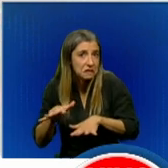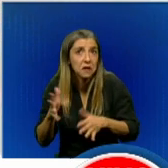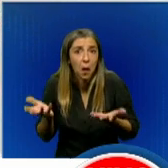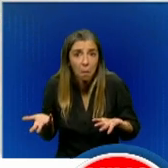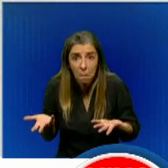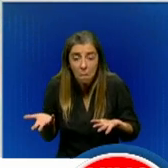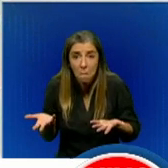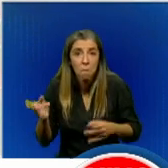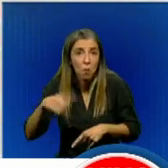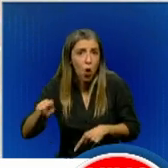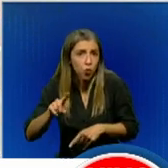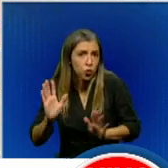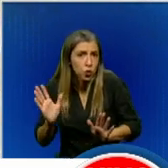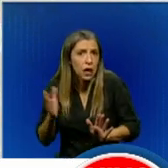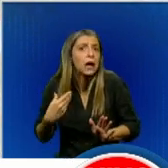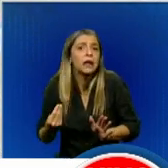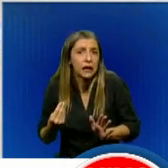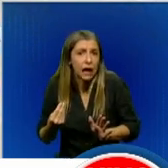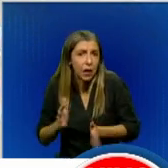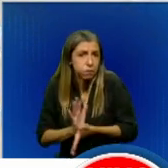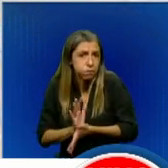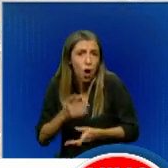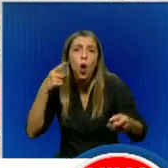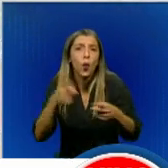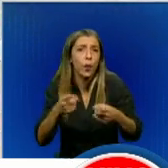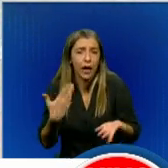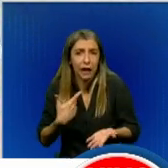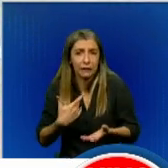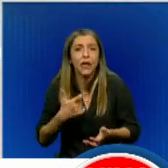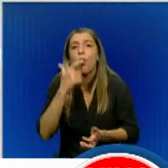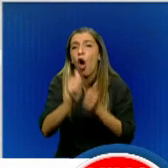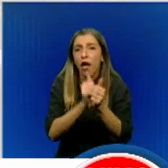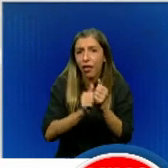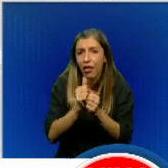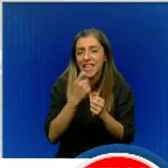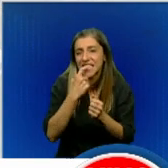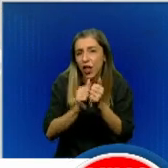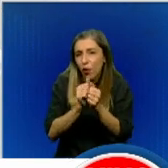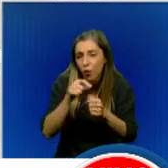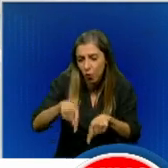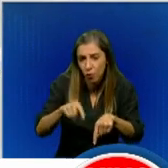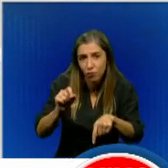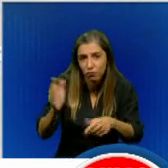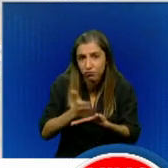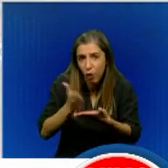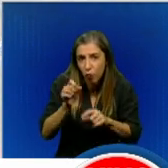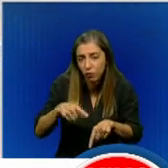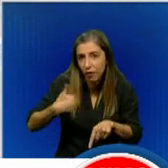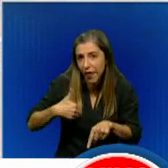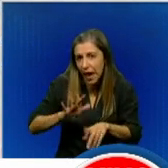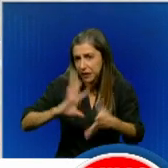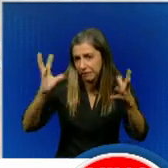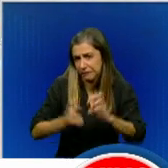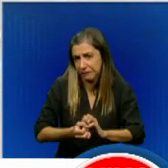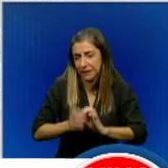estaban dispuestos a hacer destruir la industria nacional y consagrar la especulación por